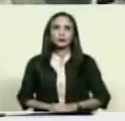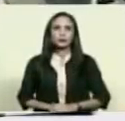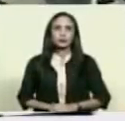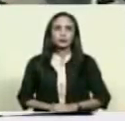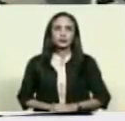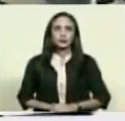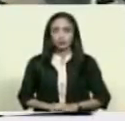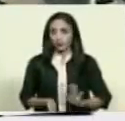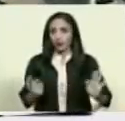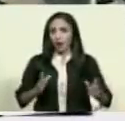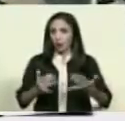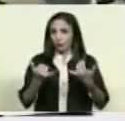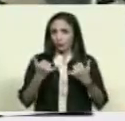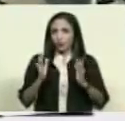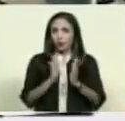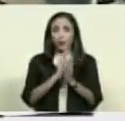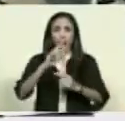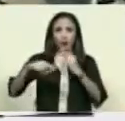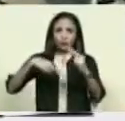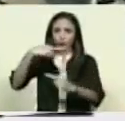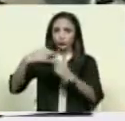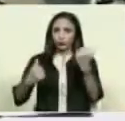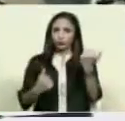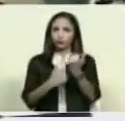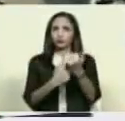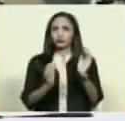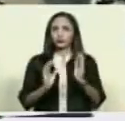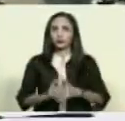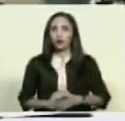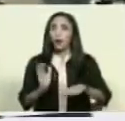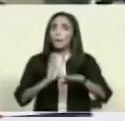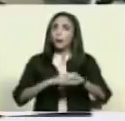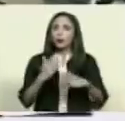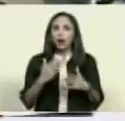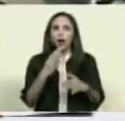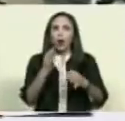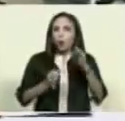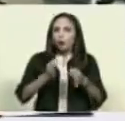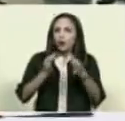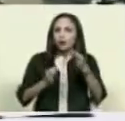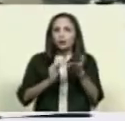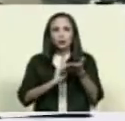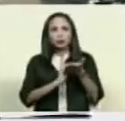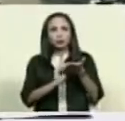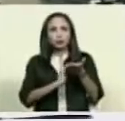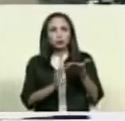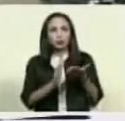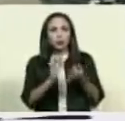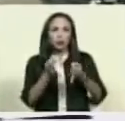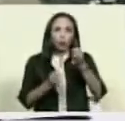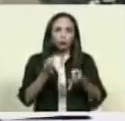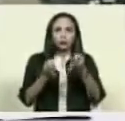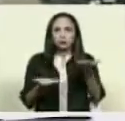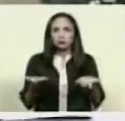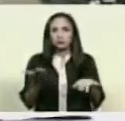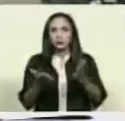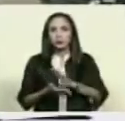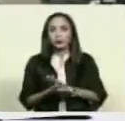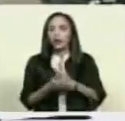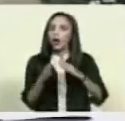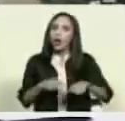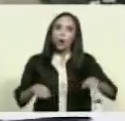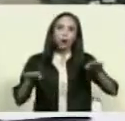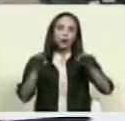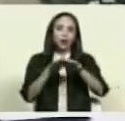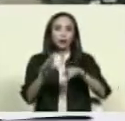Por eso es que somos revolucionarios y revolucionarias, porque buscamos la justicia y a través de la justicia buscamos la